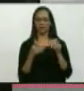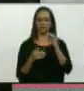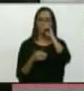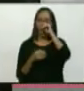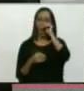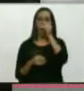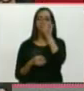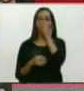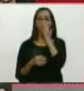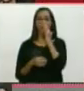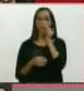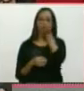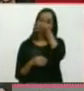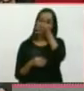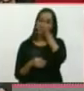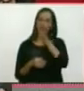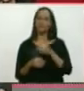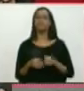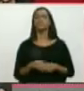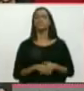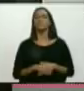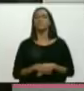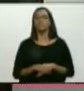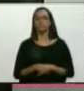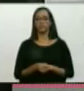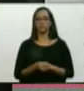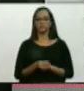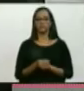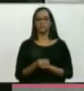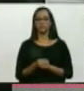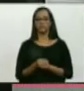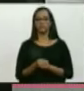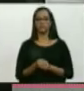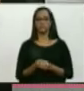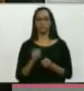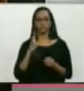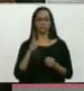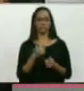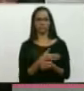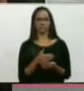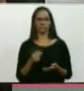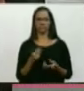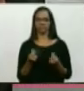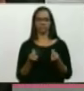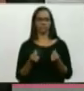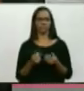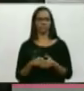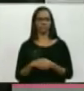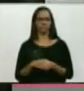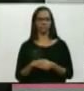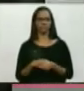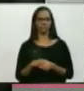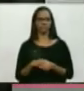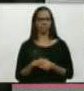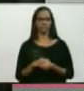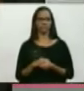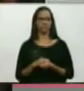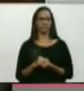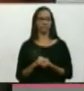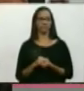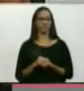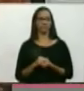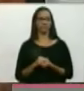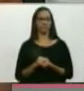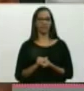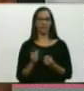menos. Mínimo va a meter 30. Para el sencillo. Porque 3 millones no le costó, Mango, le costó más. Porque alquiló vuelos charter,